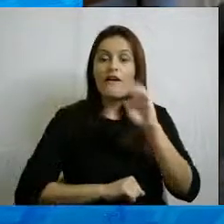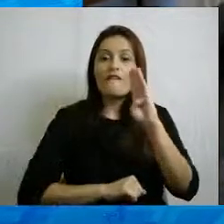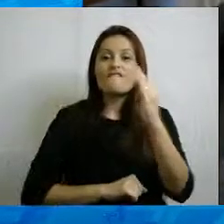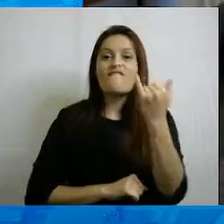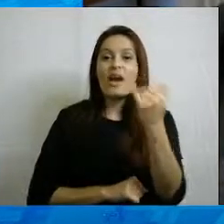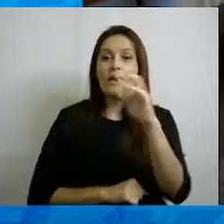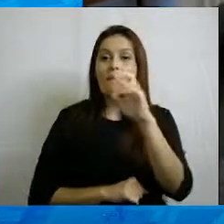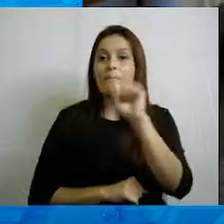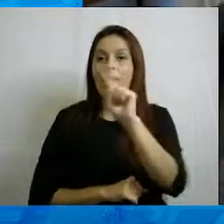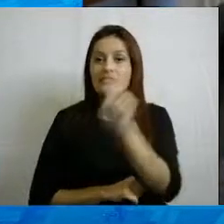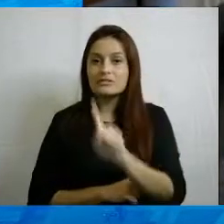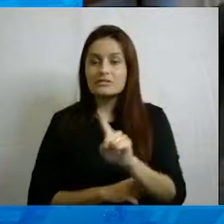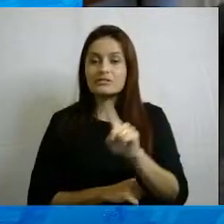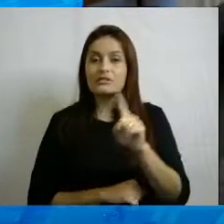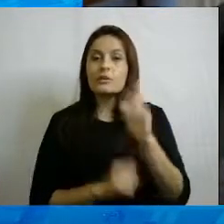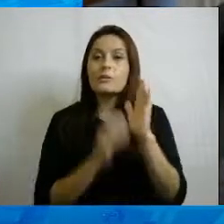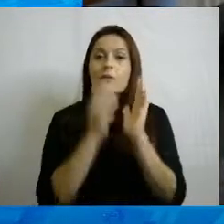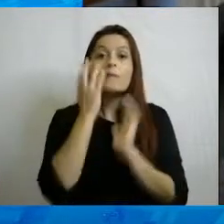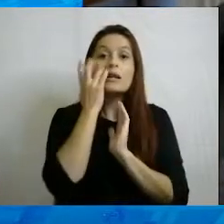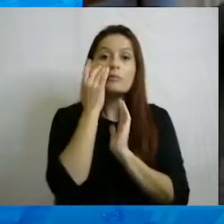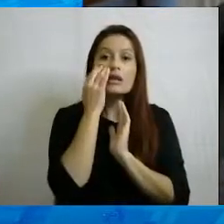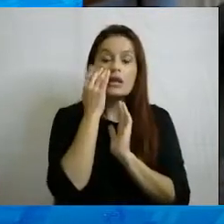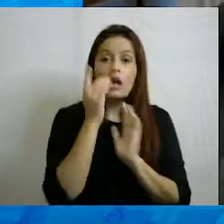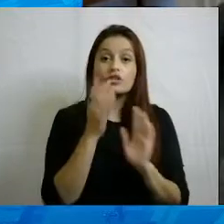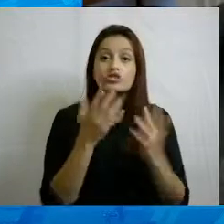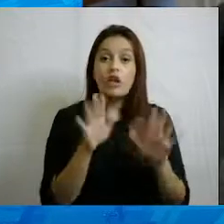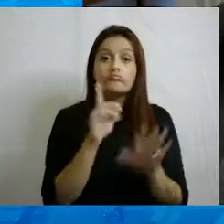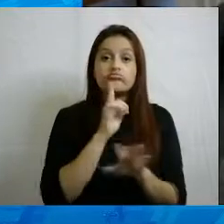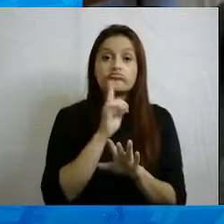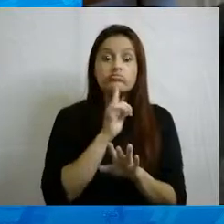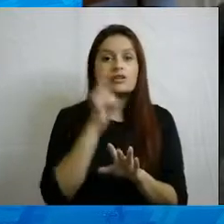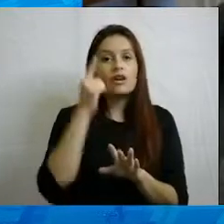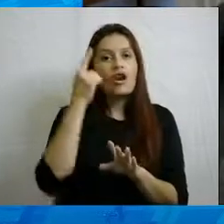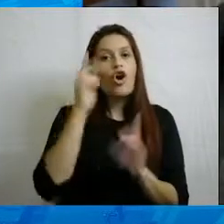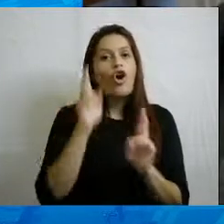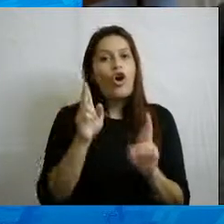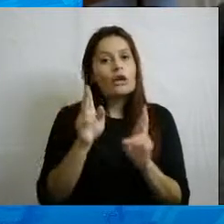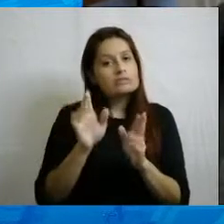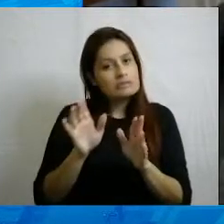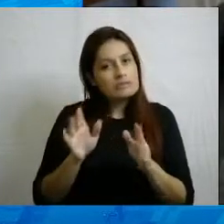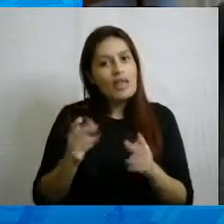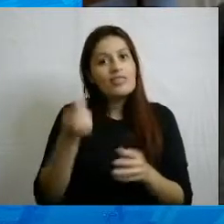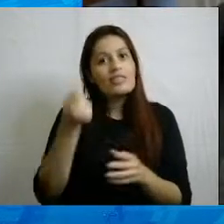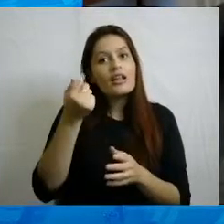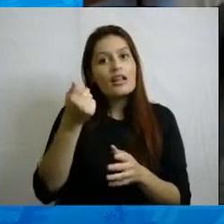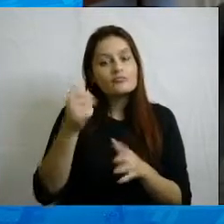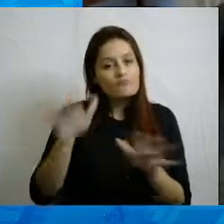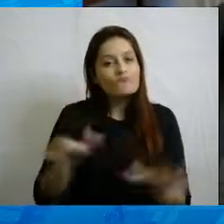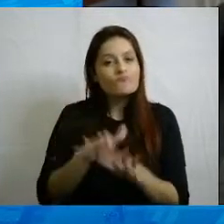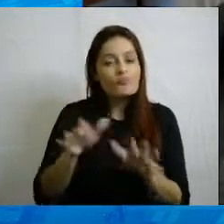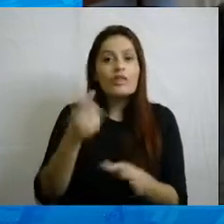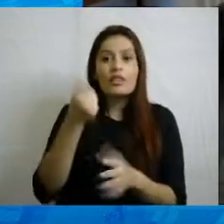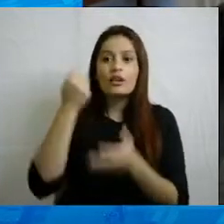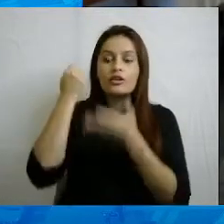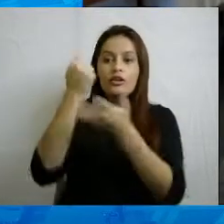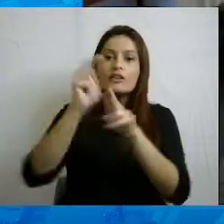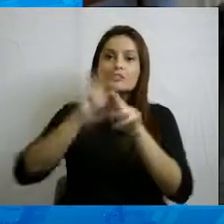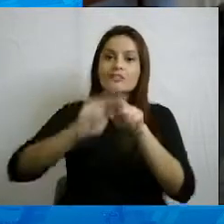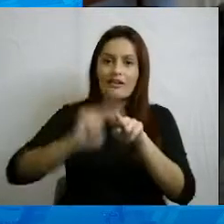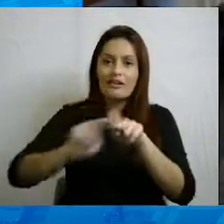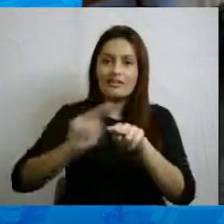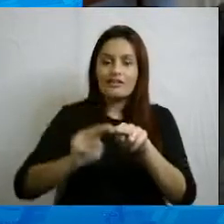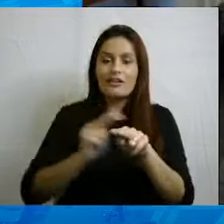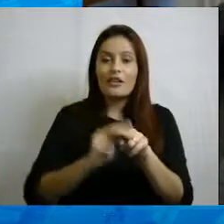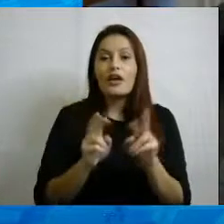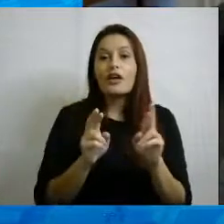proyecto está diseñado. Ahora lo que hay que hacer es pujar para que se destinen los recursos y que esa obra se construya. Eso va